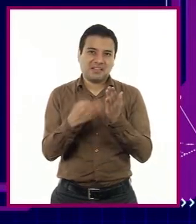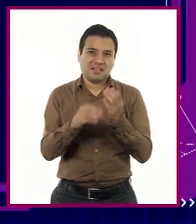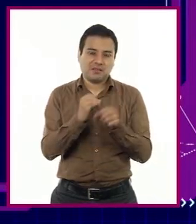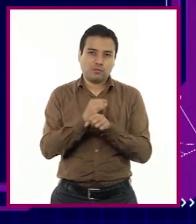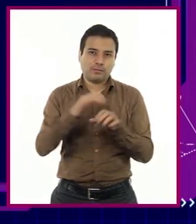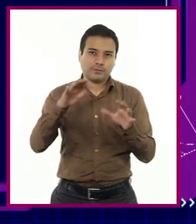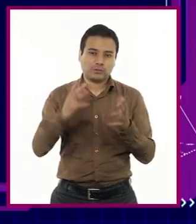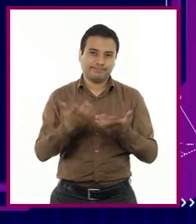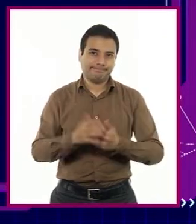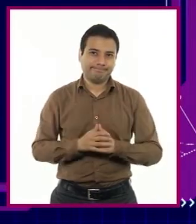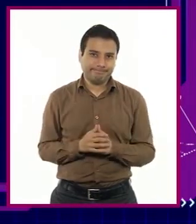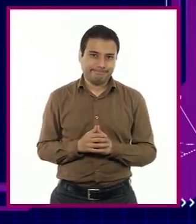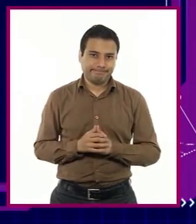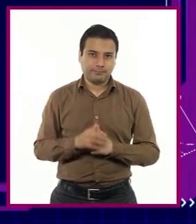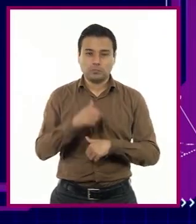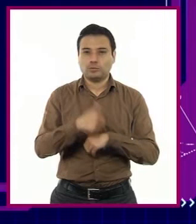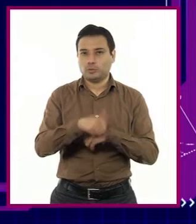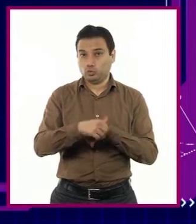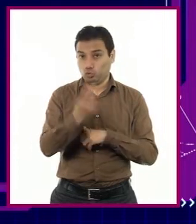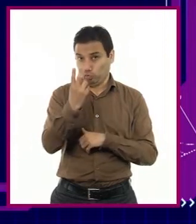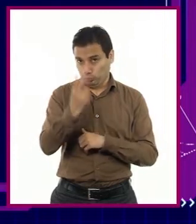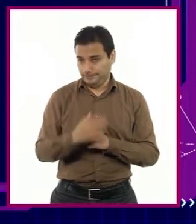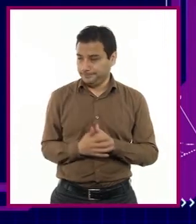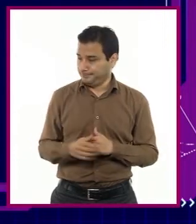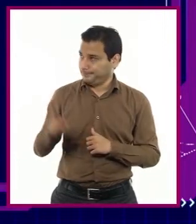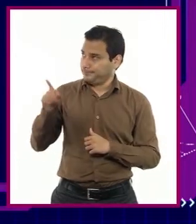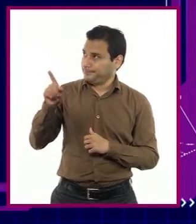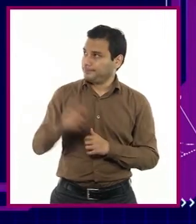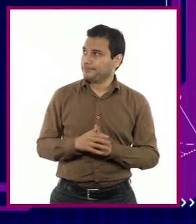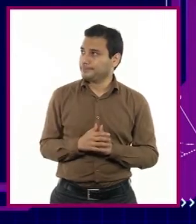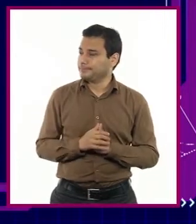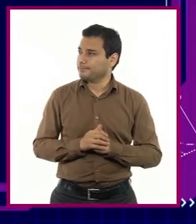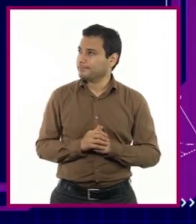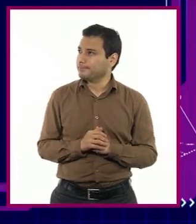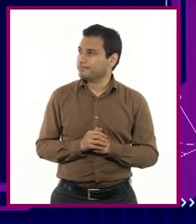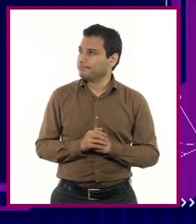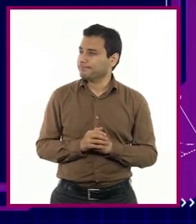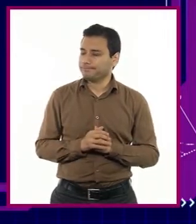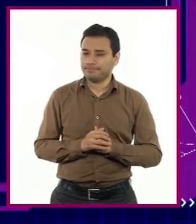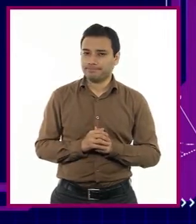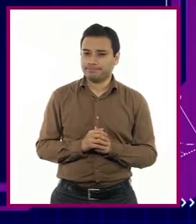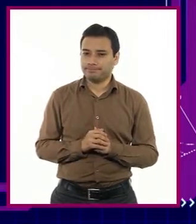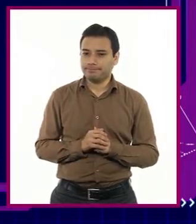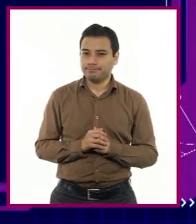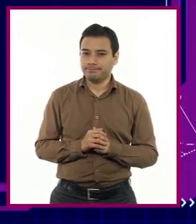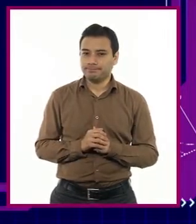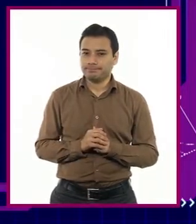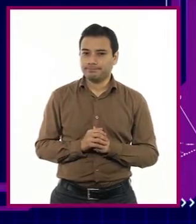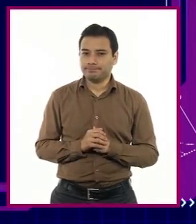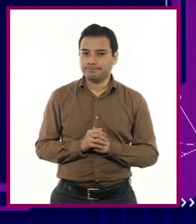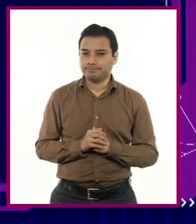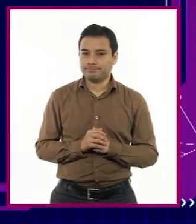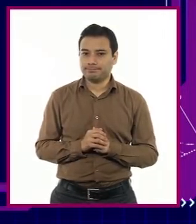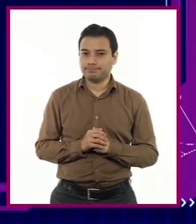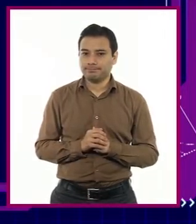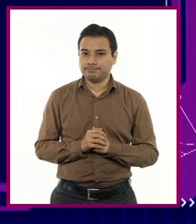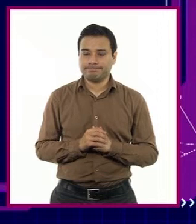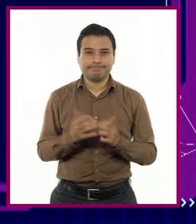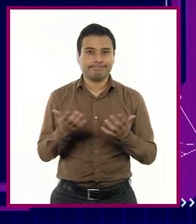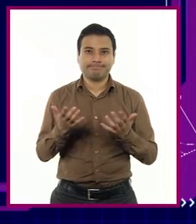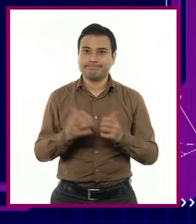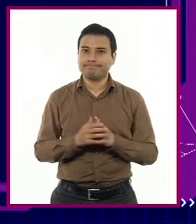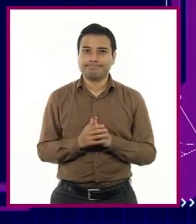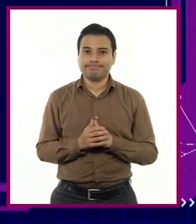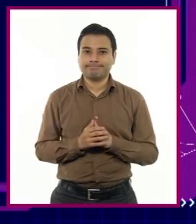de congruencia. El segundo triángulo proporciona la información de un ángulo y dos lados, pero está marcado